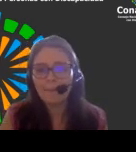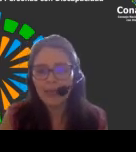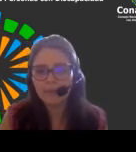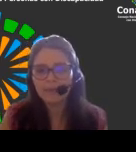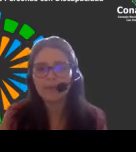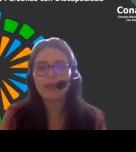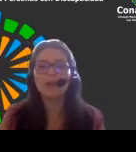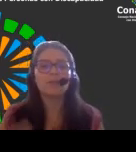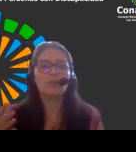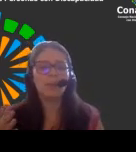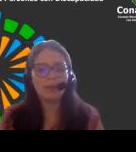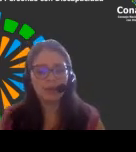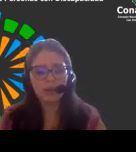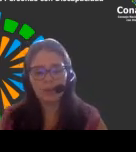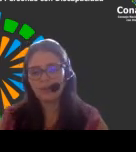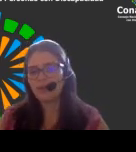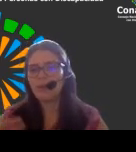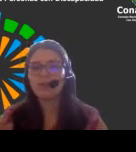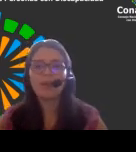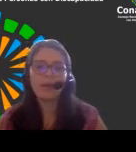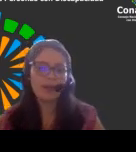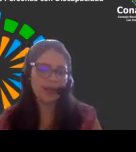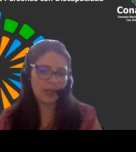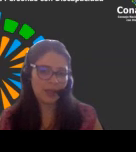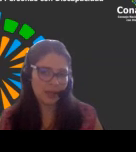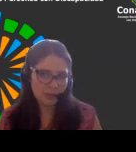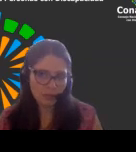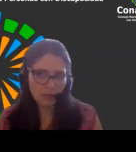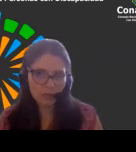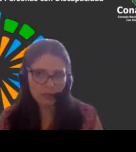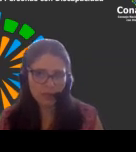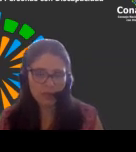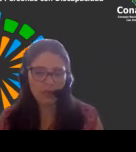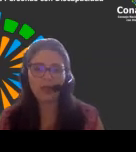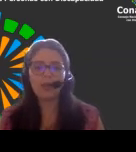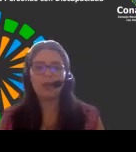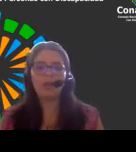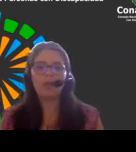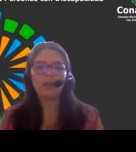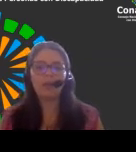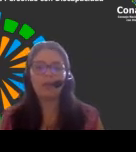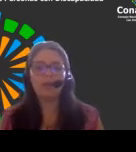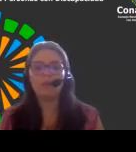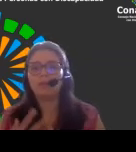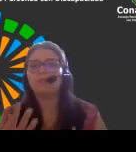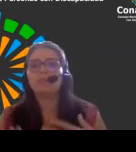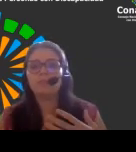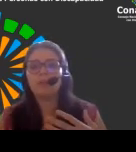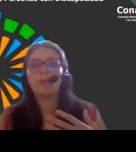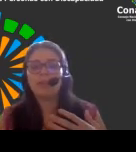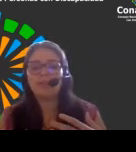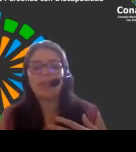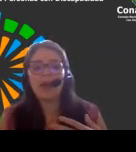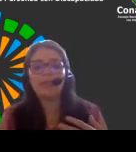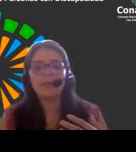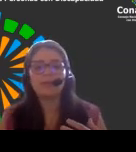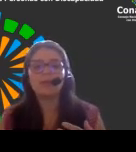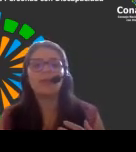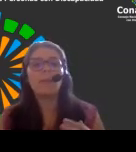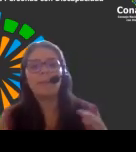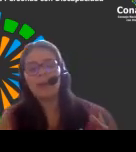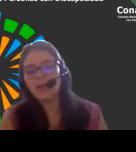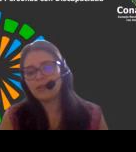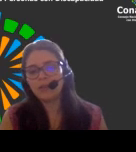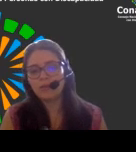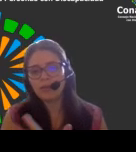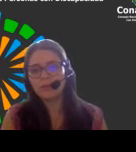un plan b Si una persona sabemos que va a requerir lesco como les decía antes